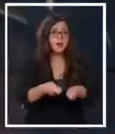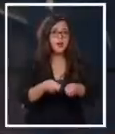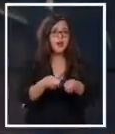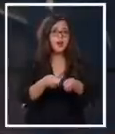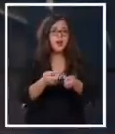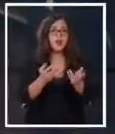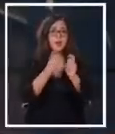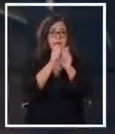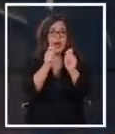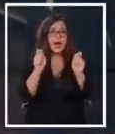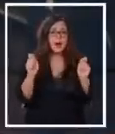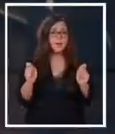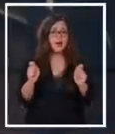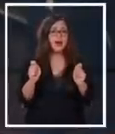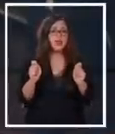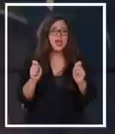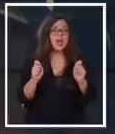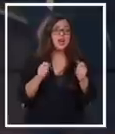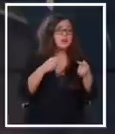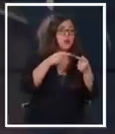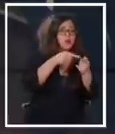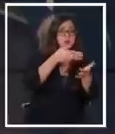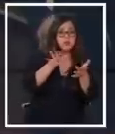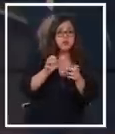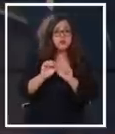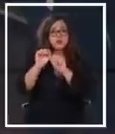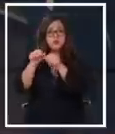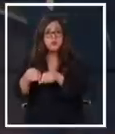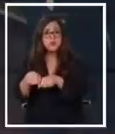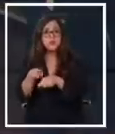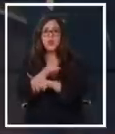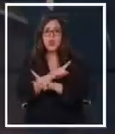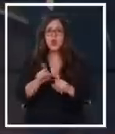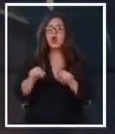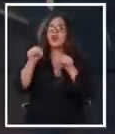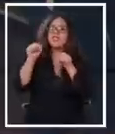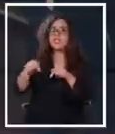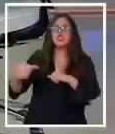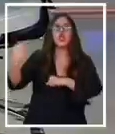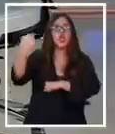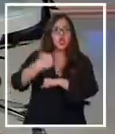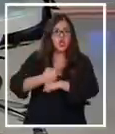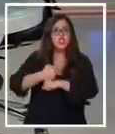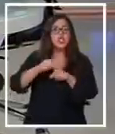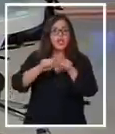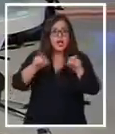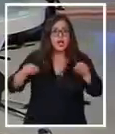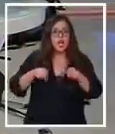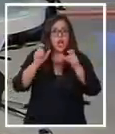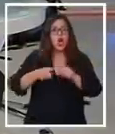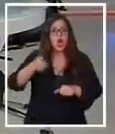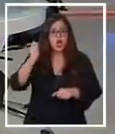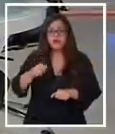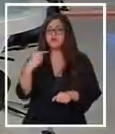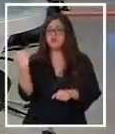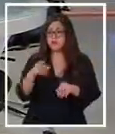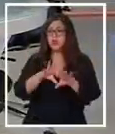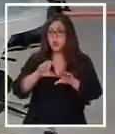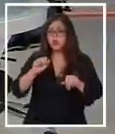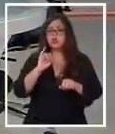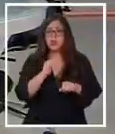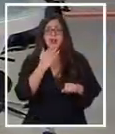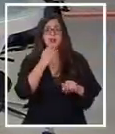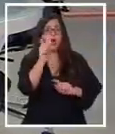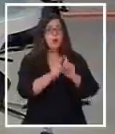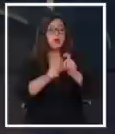a hacer campaña por una u otra alternativa y eso que claro esa es la neutralidad que nos exige contraloría con la que estamos absolutamente de acuerdo y como personas